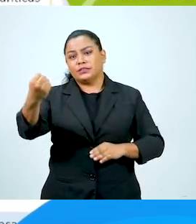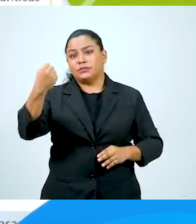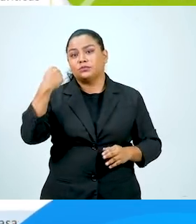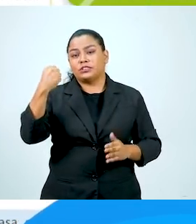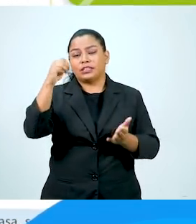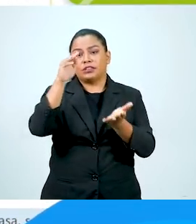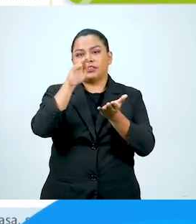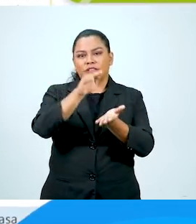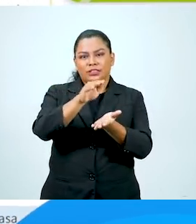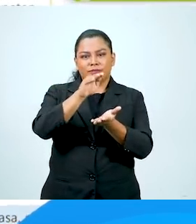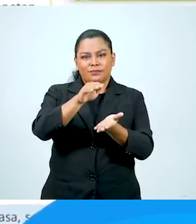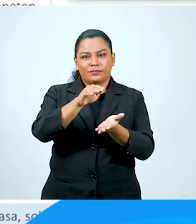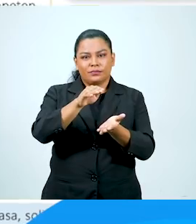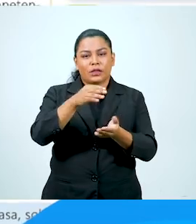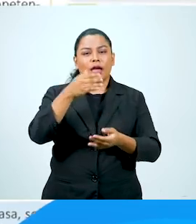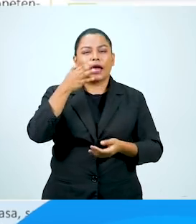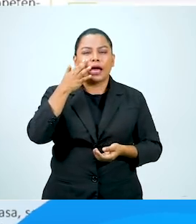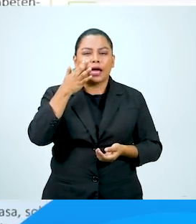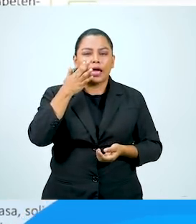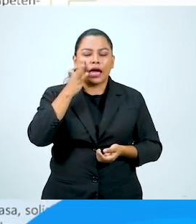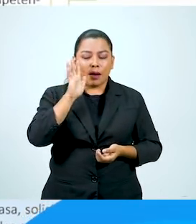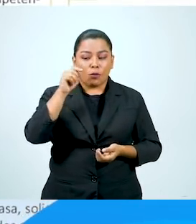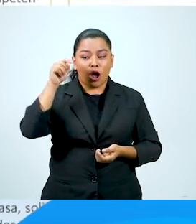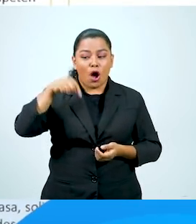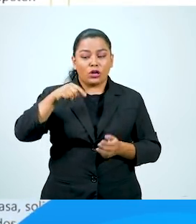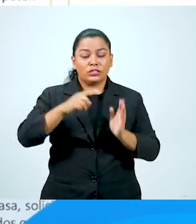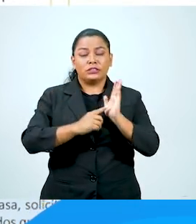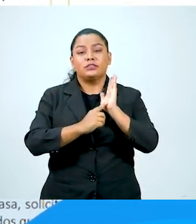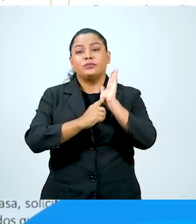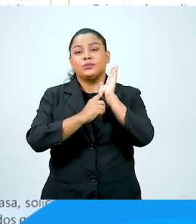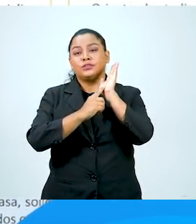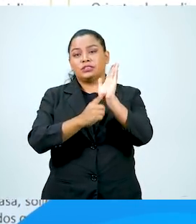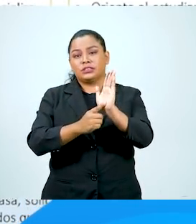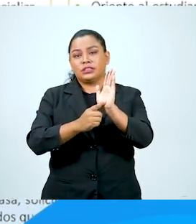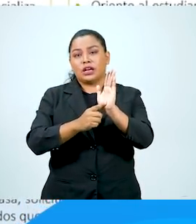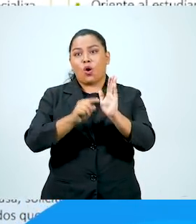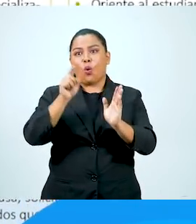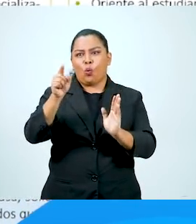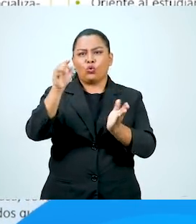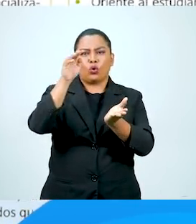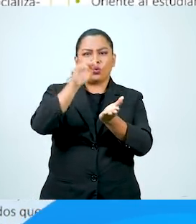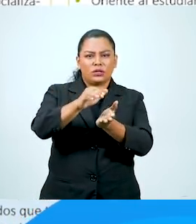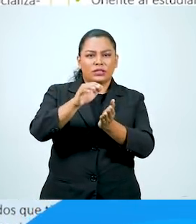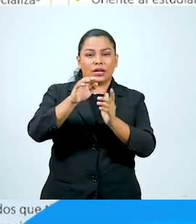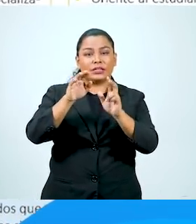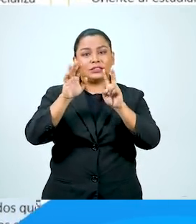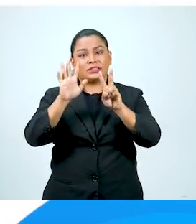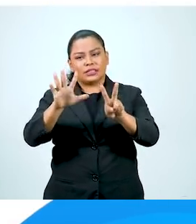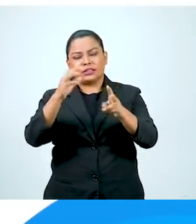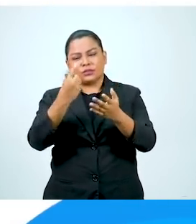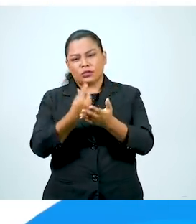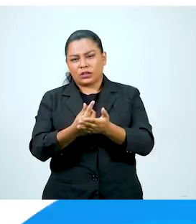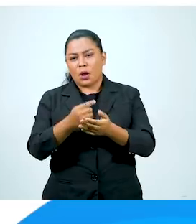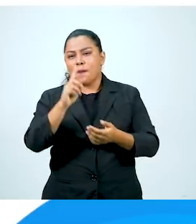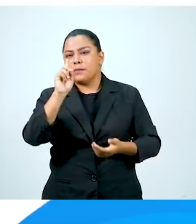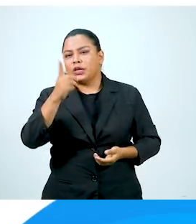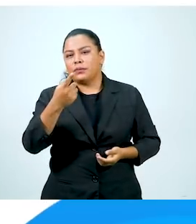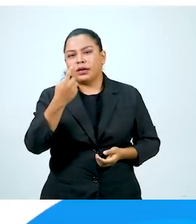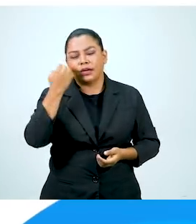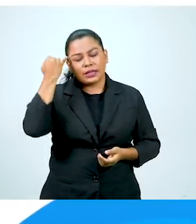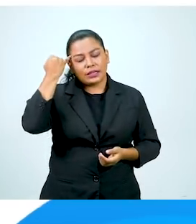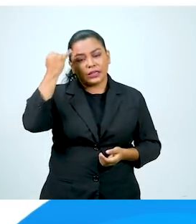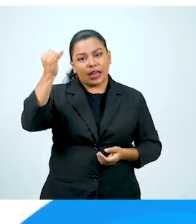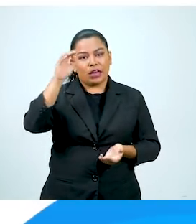esenciales de la unidad. En el ejemplo que estamos viendo de la unidad 1 de séptimo grado, la principal